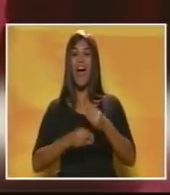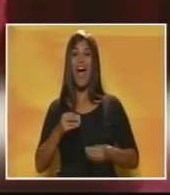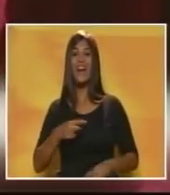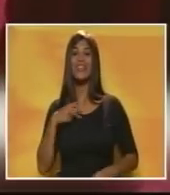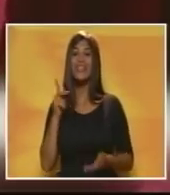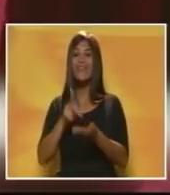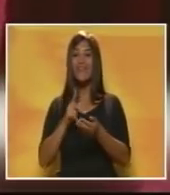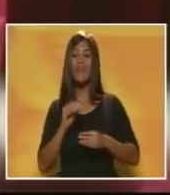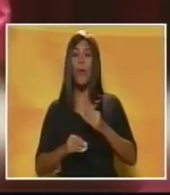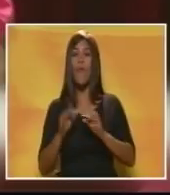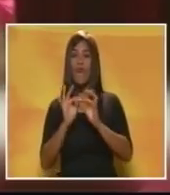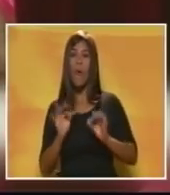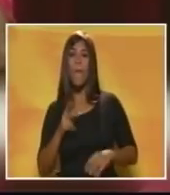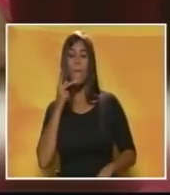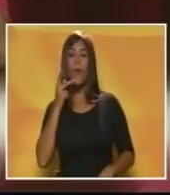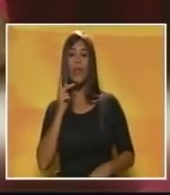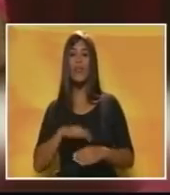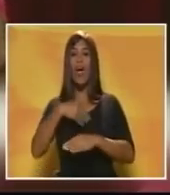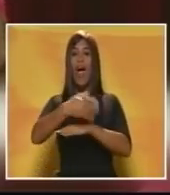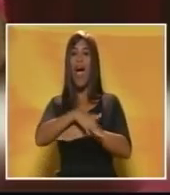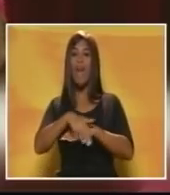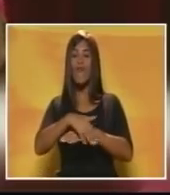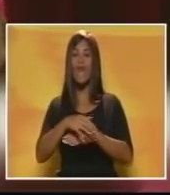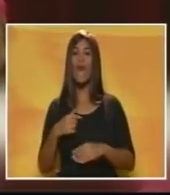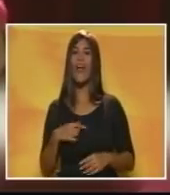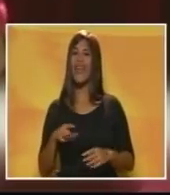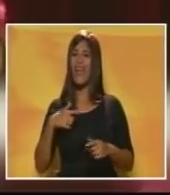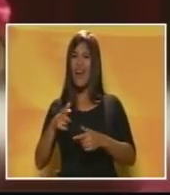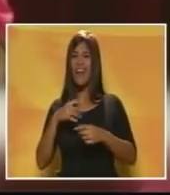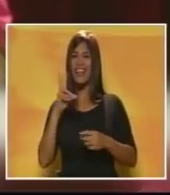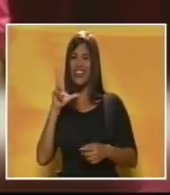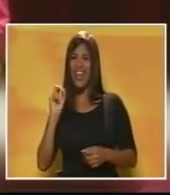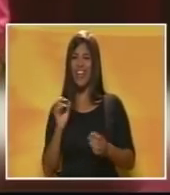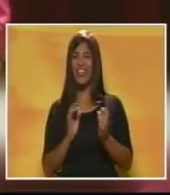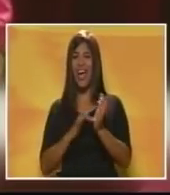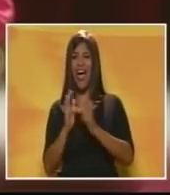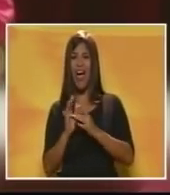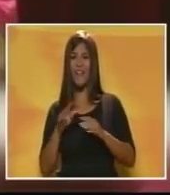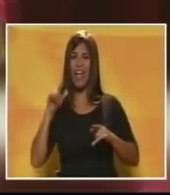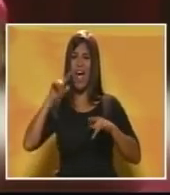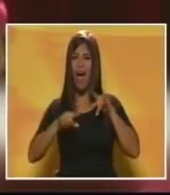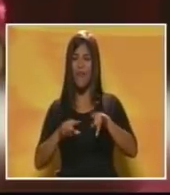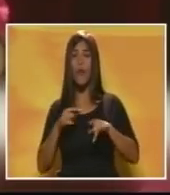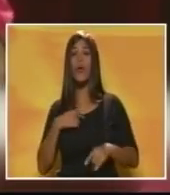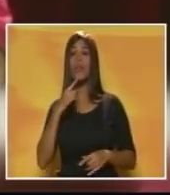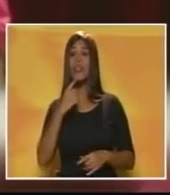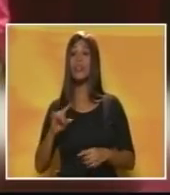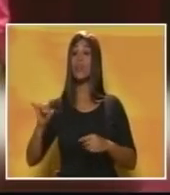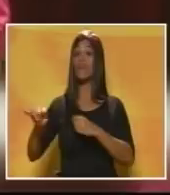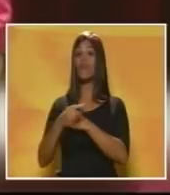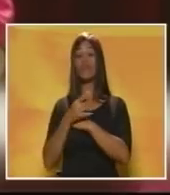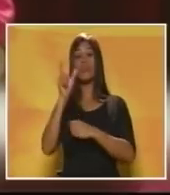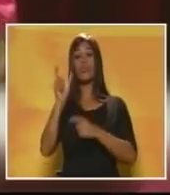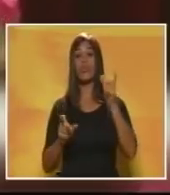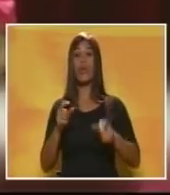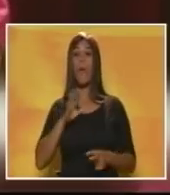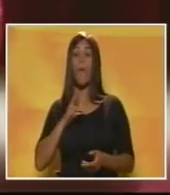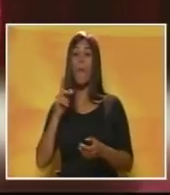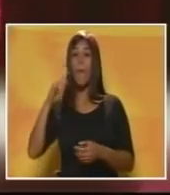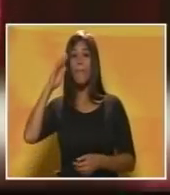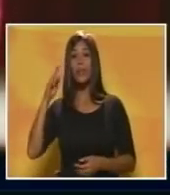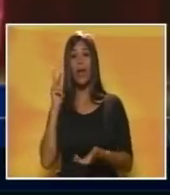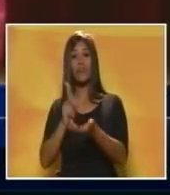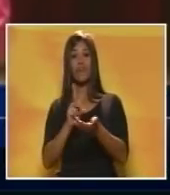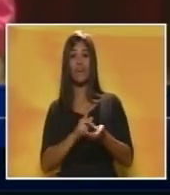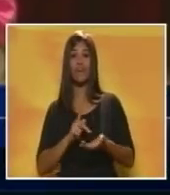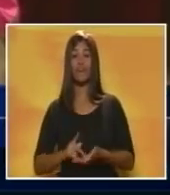políticos que acudieron a las afueras de La Carlota el 30 de abril. Acusó de traidores a los militares que participaron en los hechos. Nos ponen